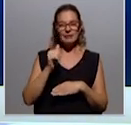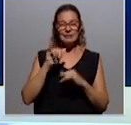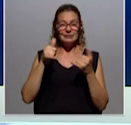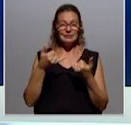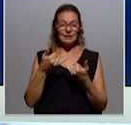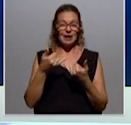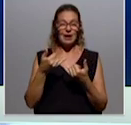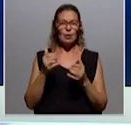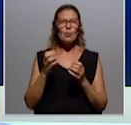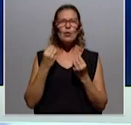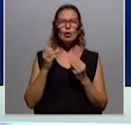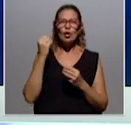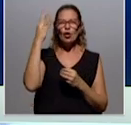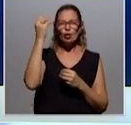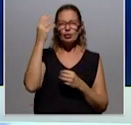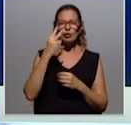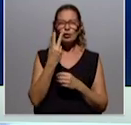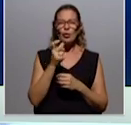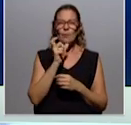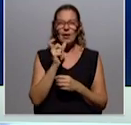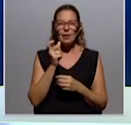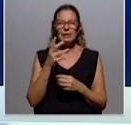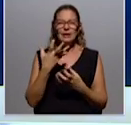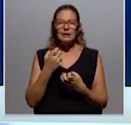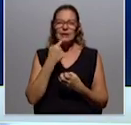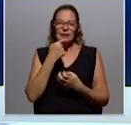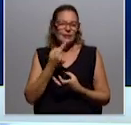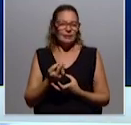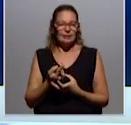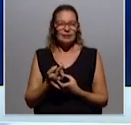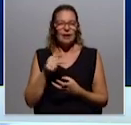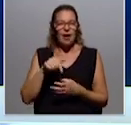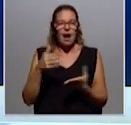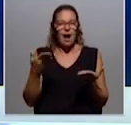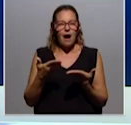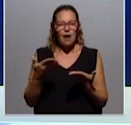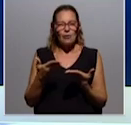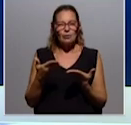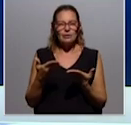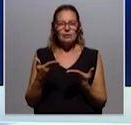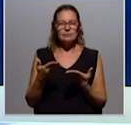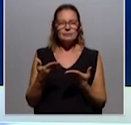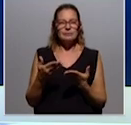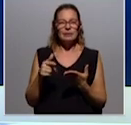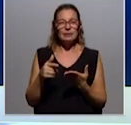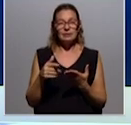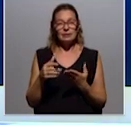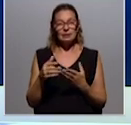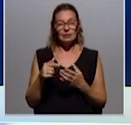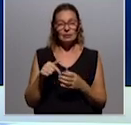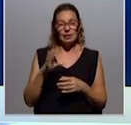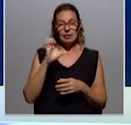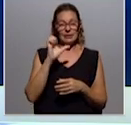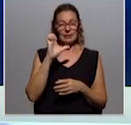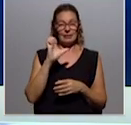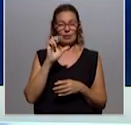lo que es esta cumbre, ¿podrías decir dos palabras de lo que ha significado en este momento, la realización de esta cumbre en